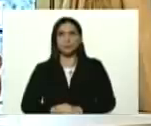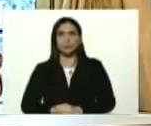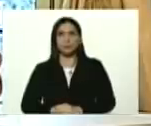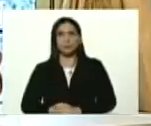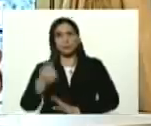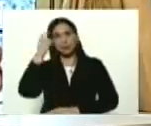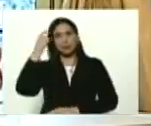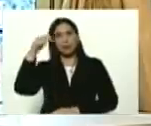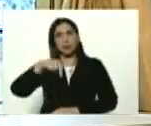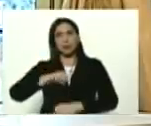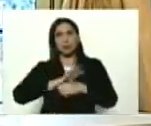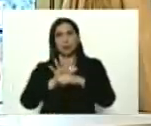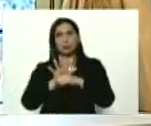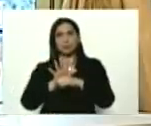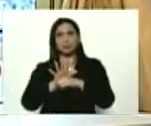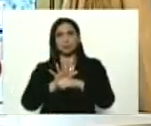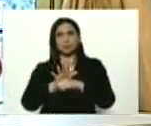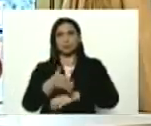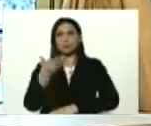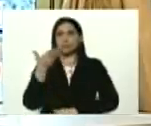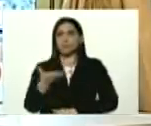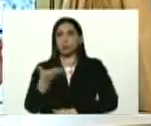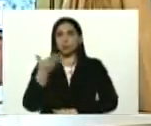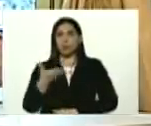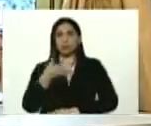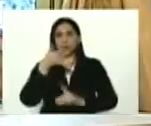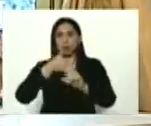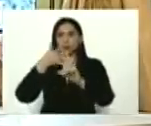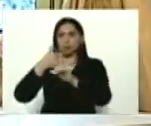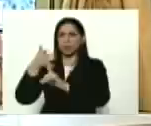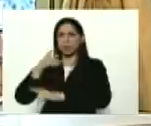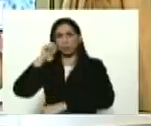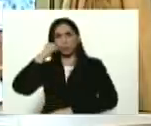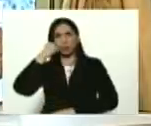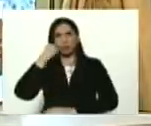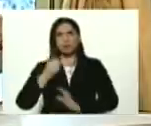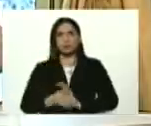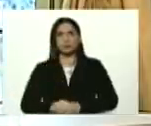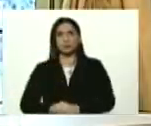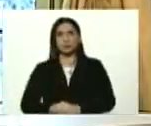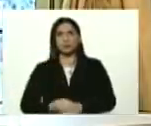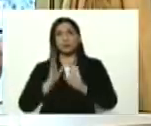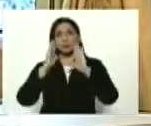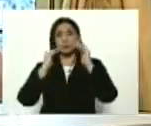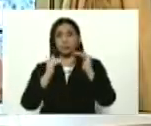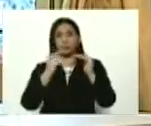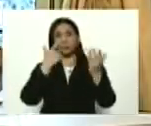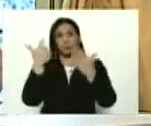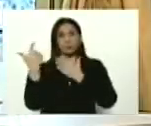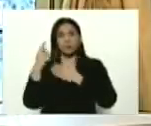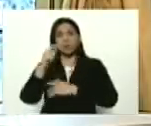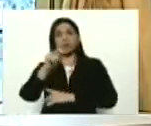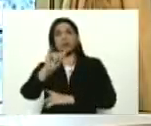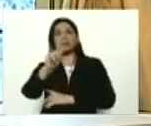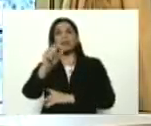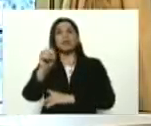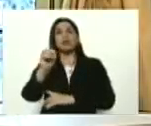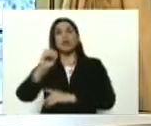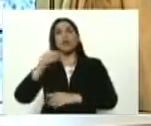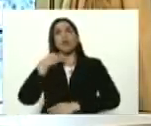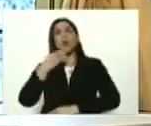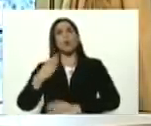del día de hoy del coronavirus. Importantes orientaciones y reflexiones. Atención, allá está Tito Oviedo, este joven